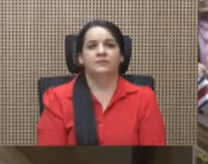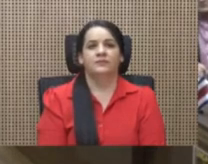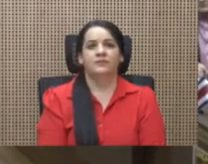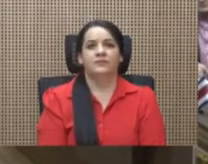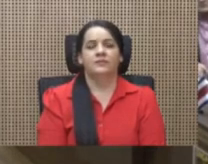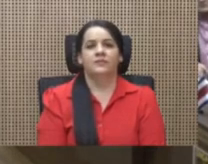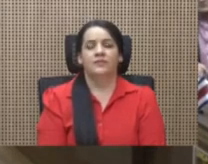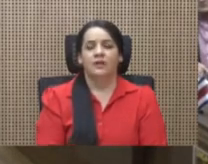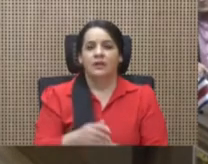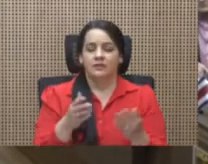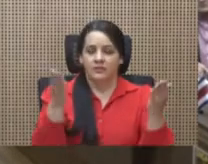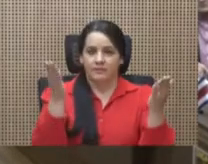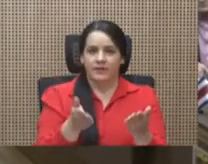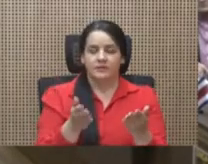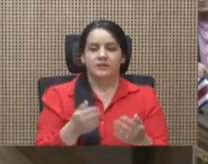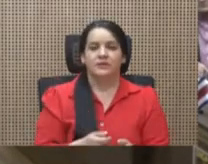Se han presentado